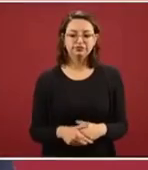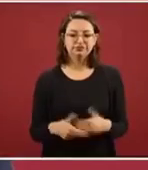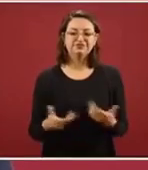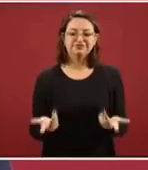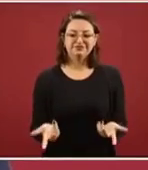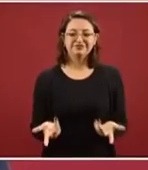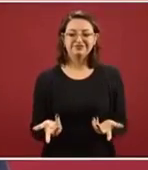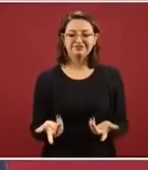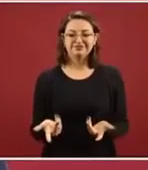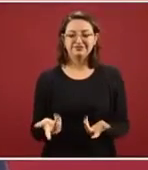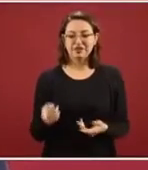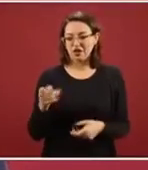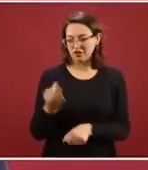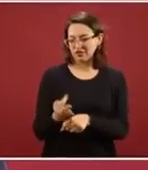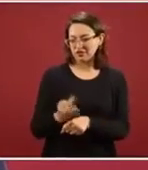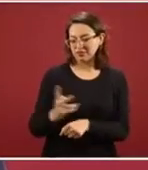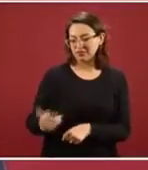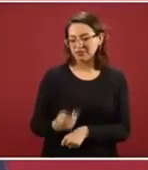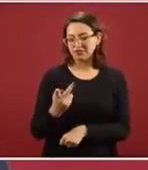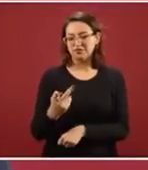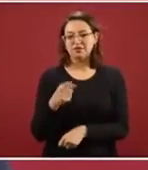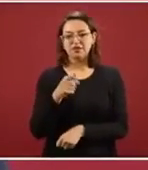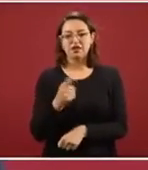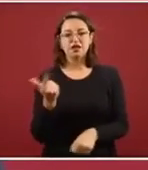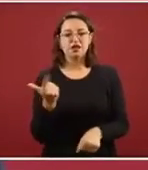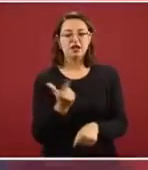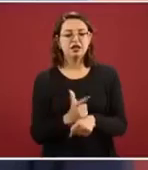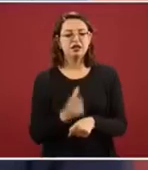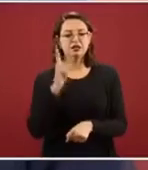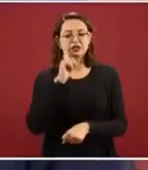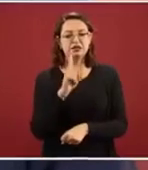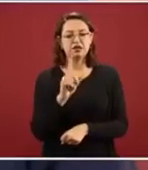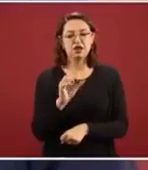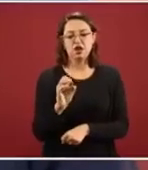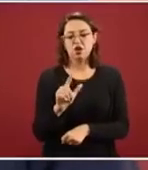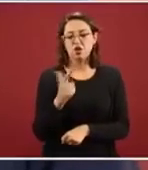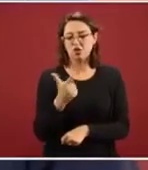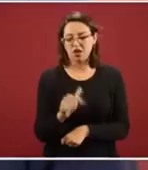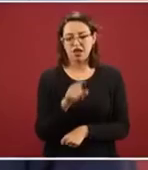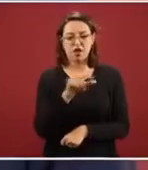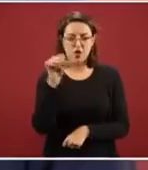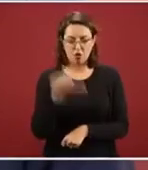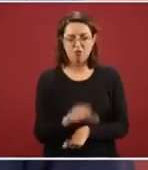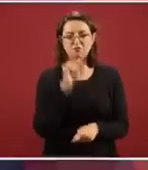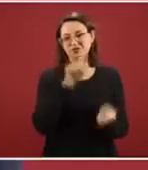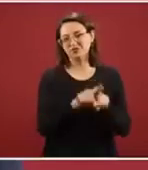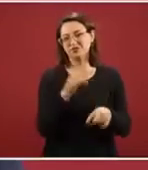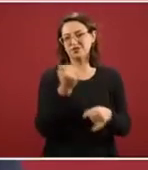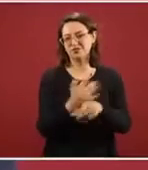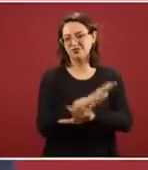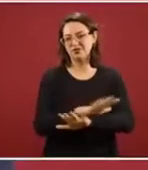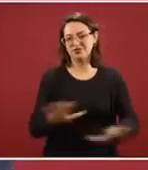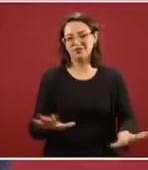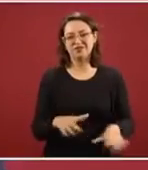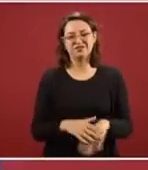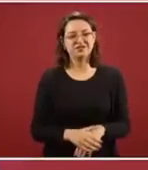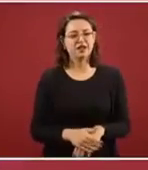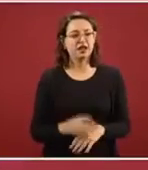casualmente la licenciada Olga Sánchez informó sobre eso, por eso